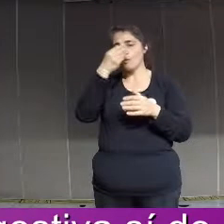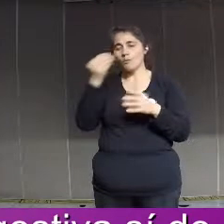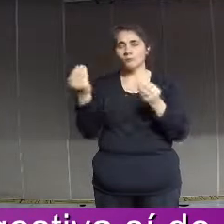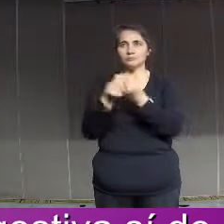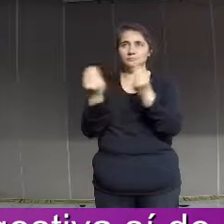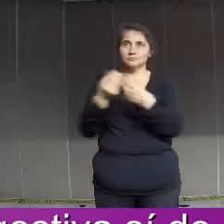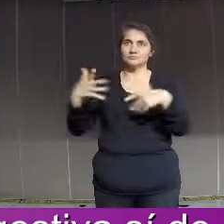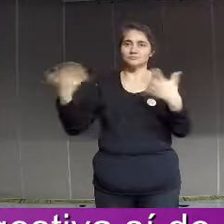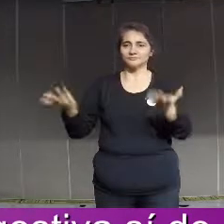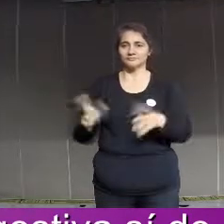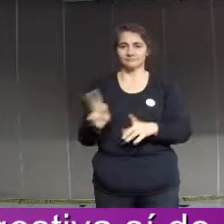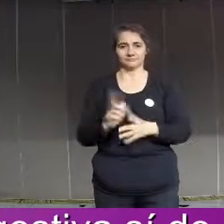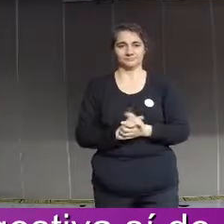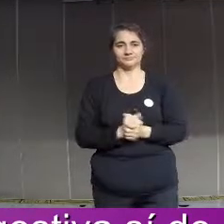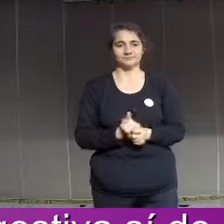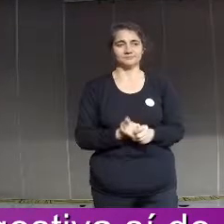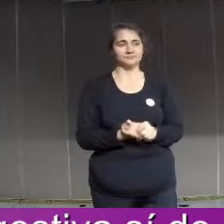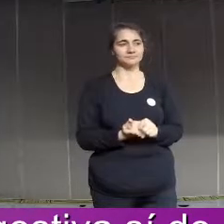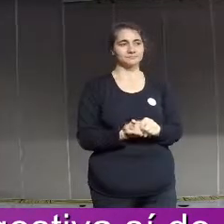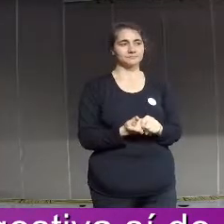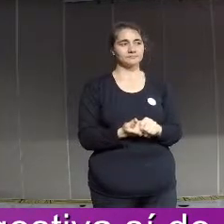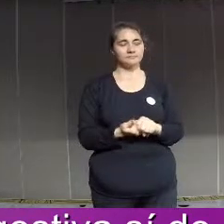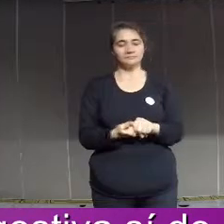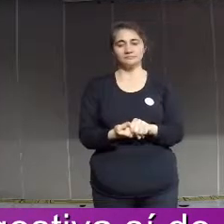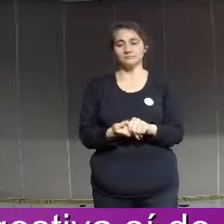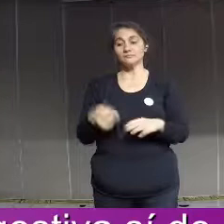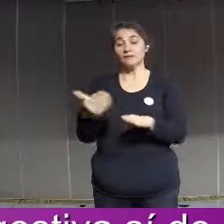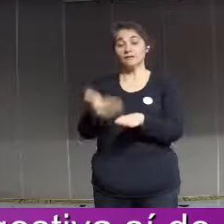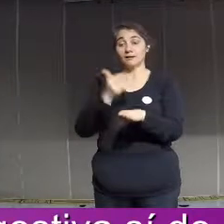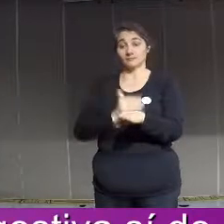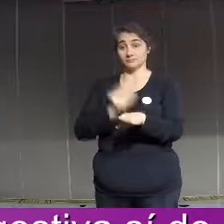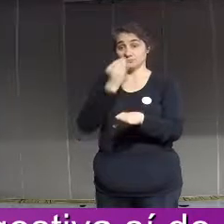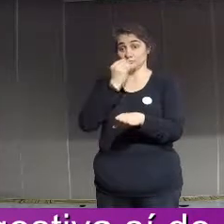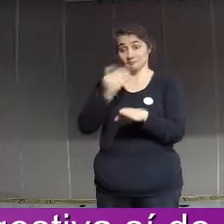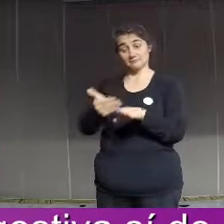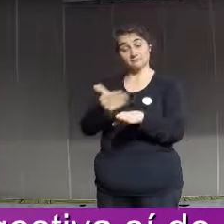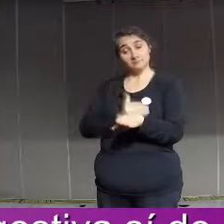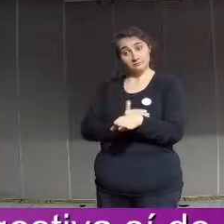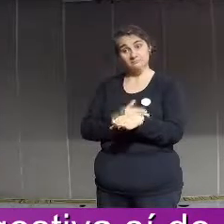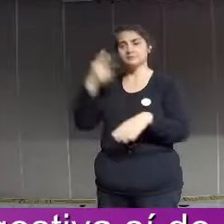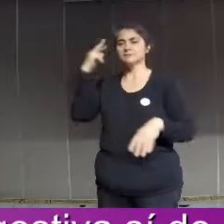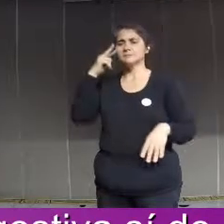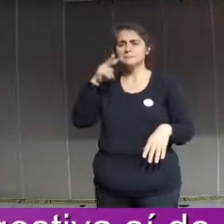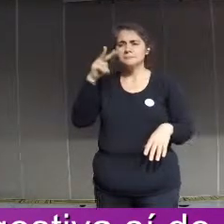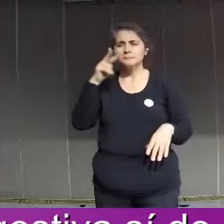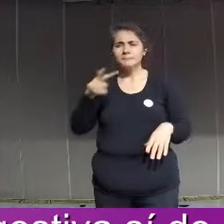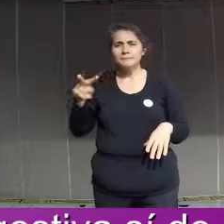la faringe. Muchas veces vemos que antes de empezar a darle de comer a nuestros pacientes, observamos